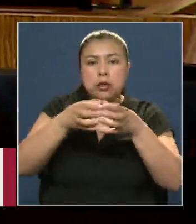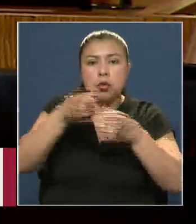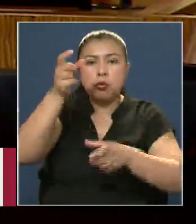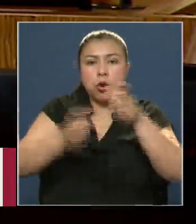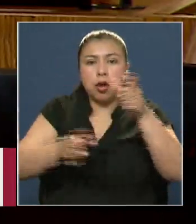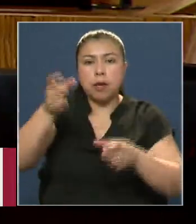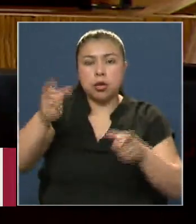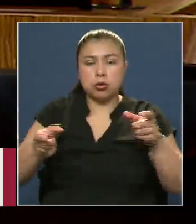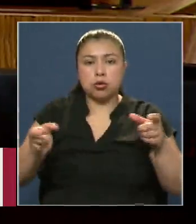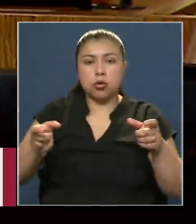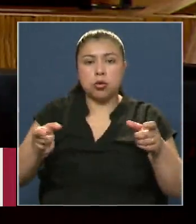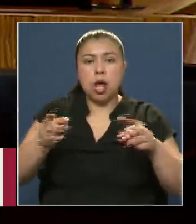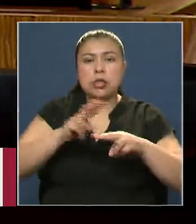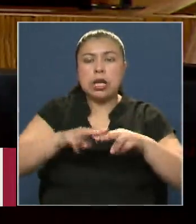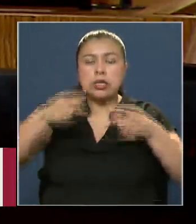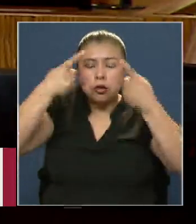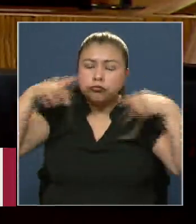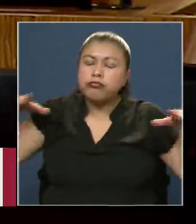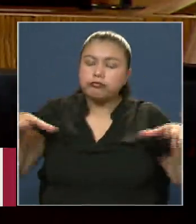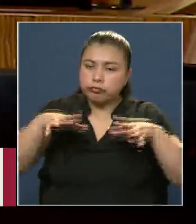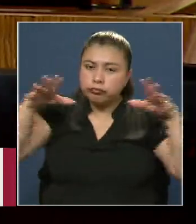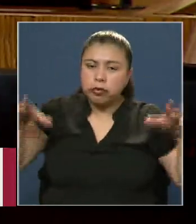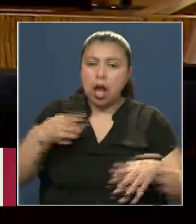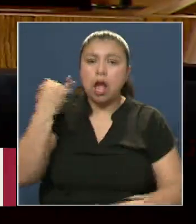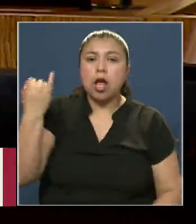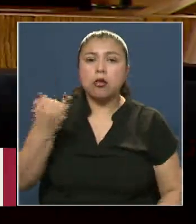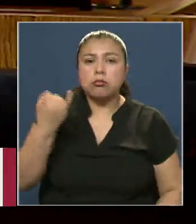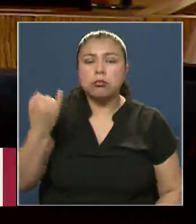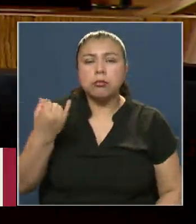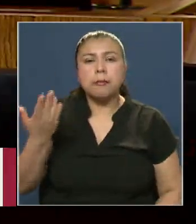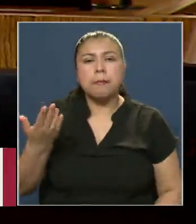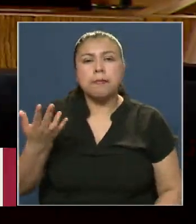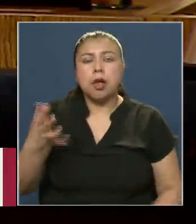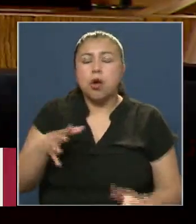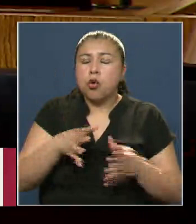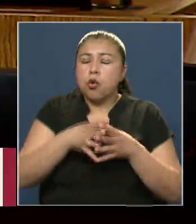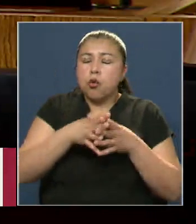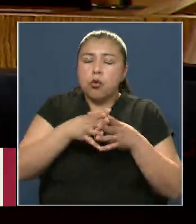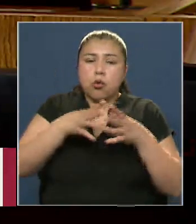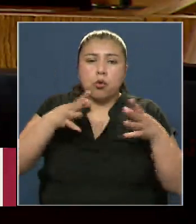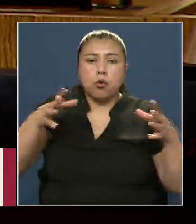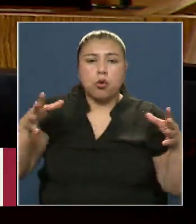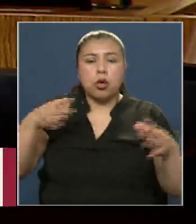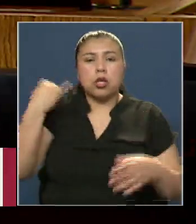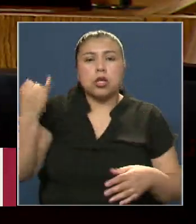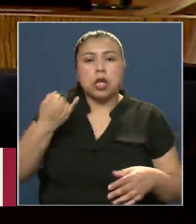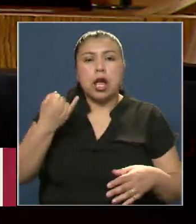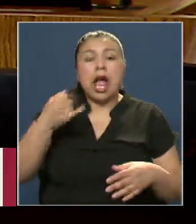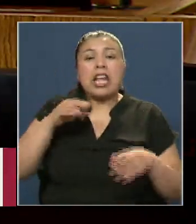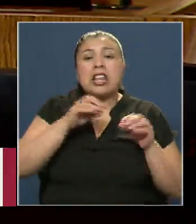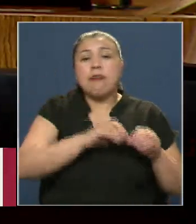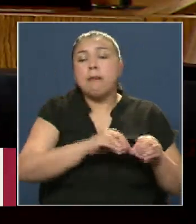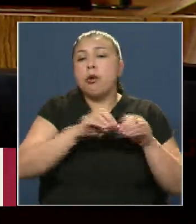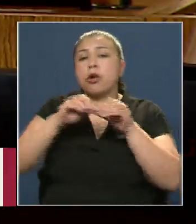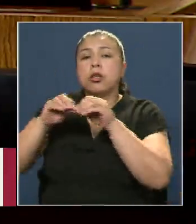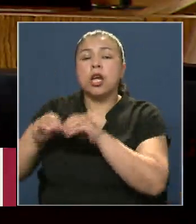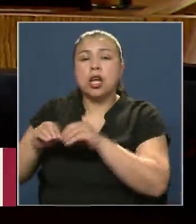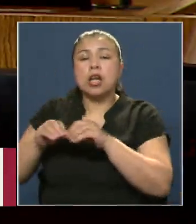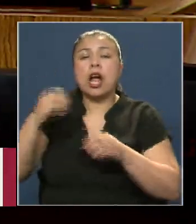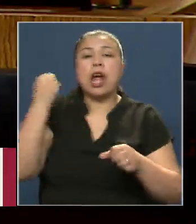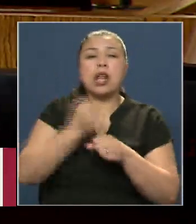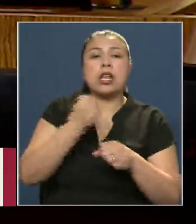personas que hacen un esfuerzo individual enorme y que deben postergar su